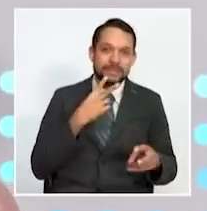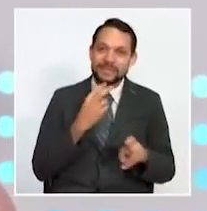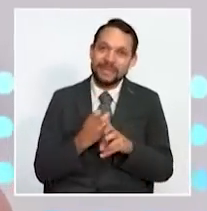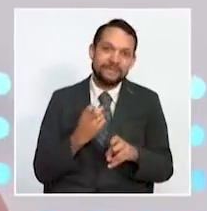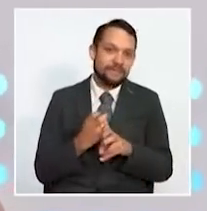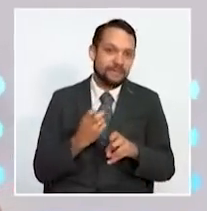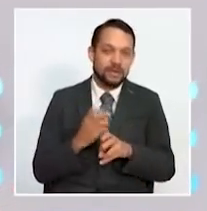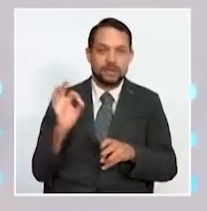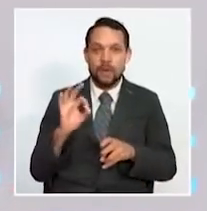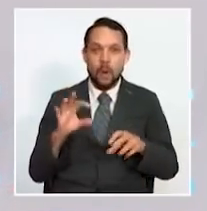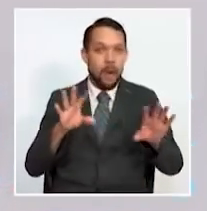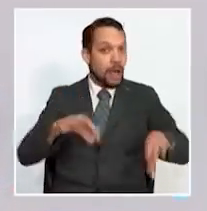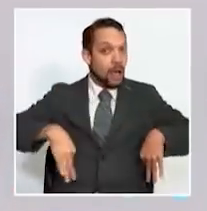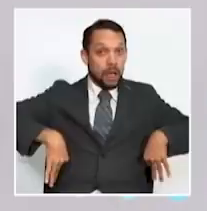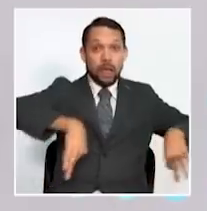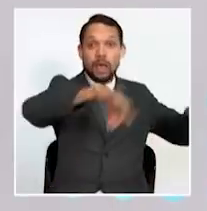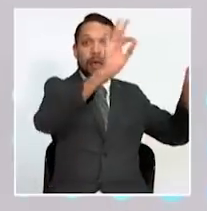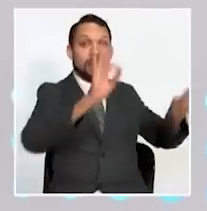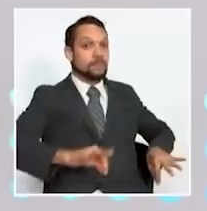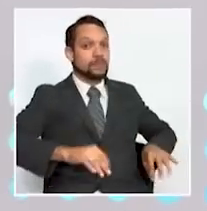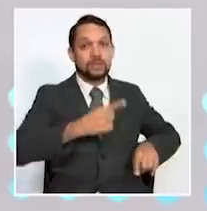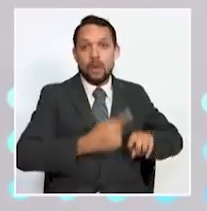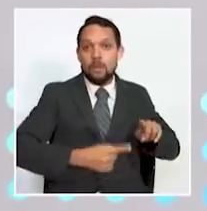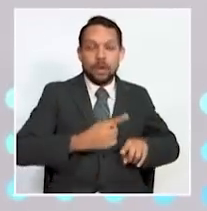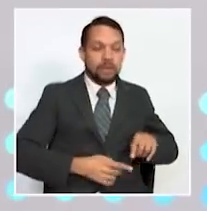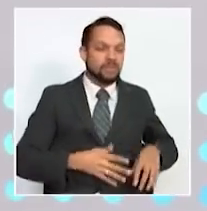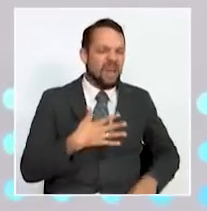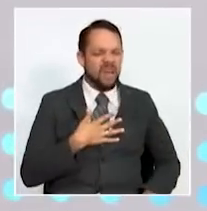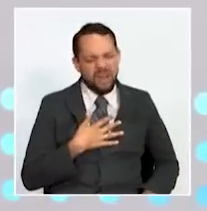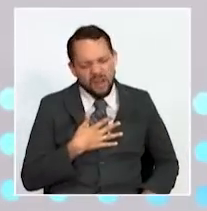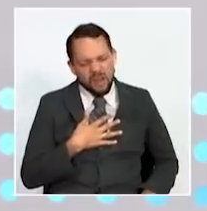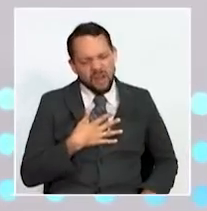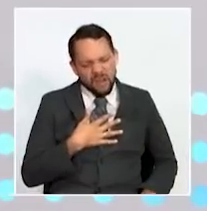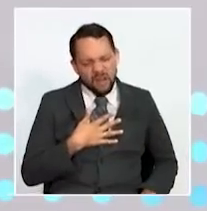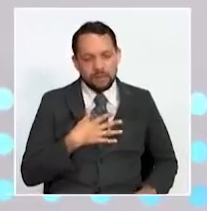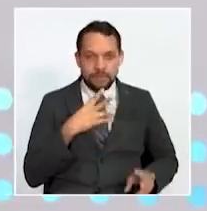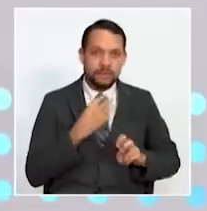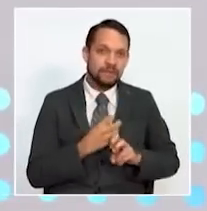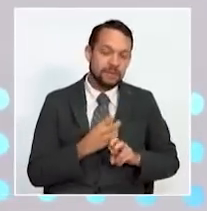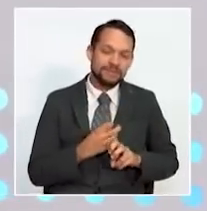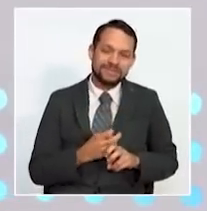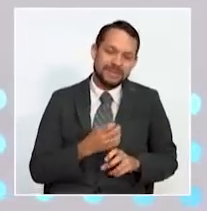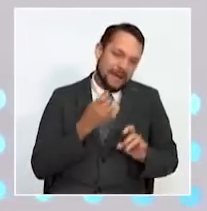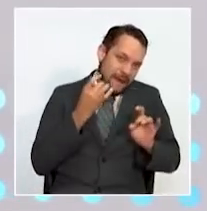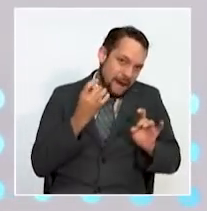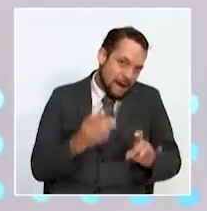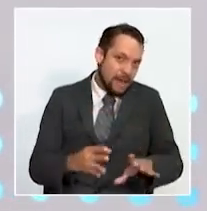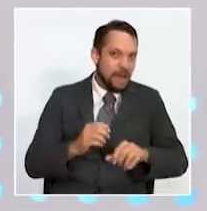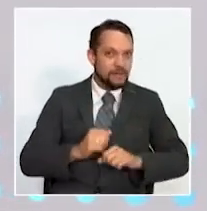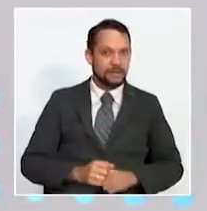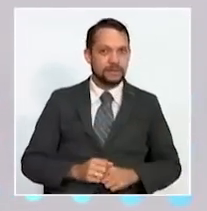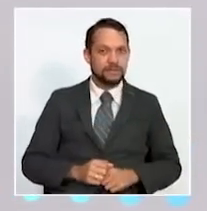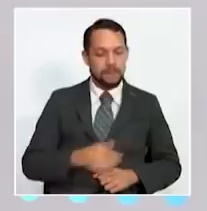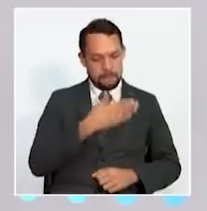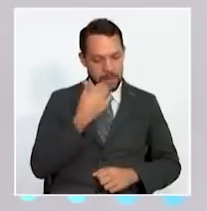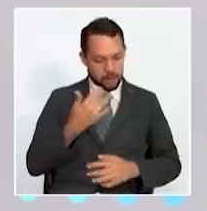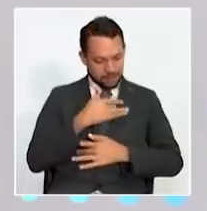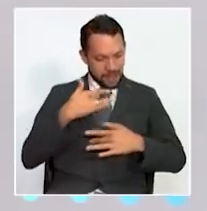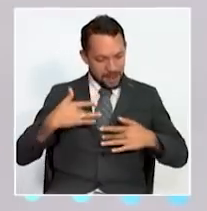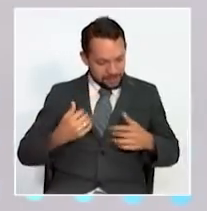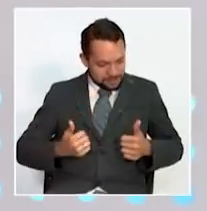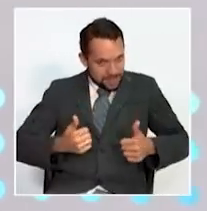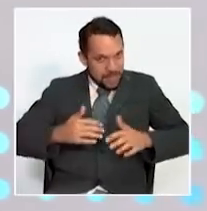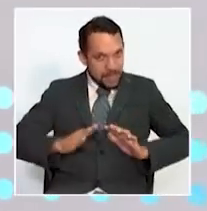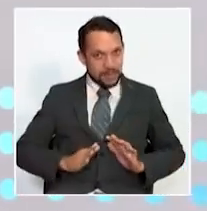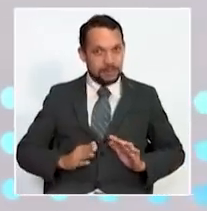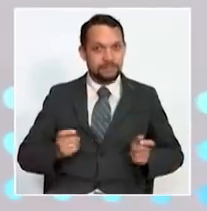de tender su cama. Y aquí viene esa parte de la enfermedad pulmonar obstructiva crónica. En el paciente asmático encontramos